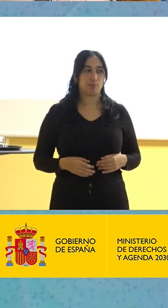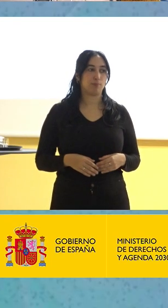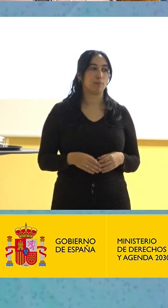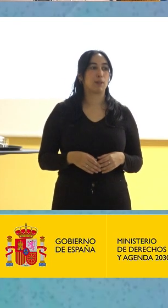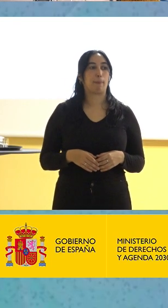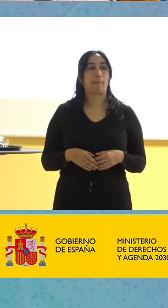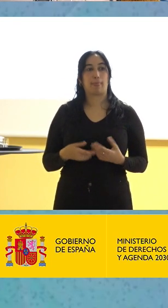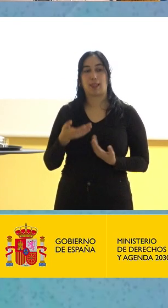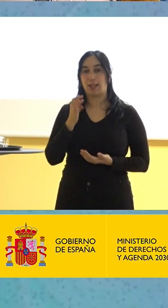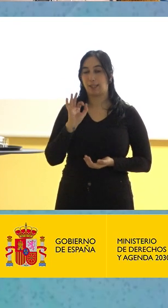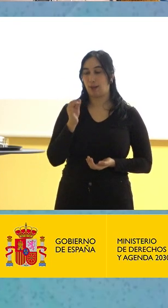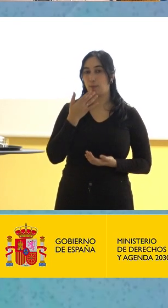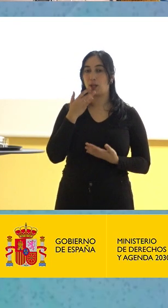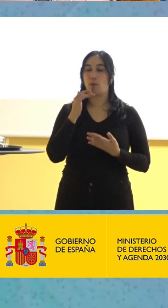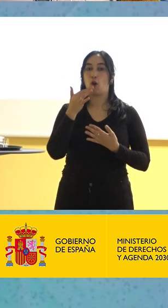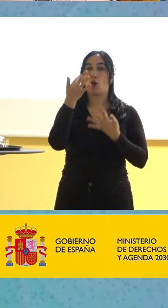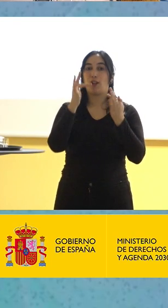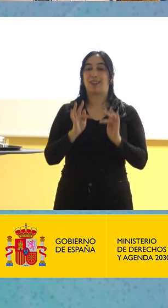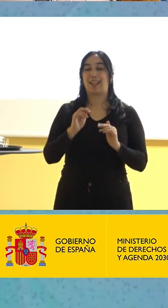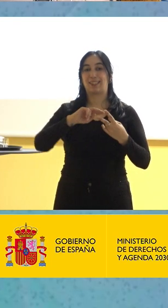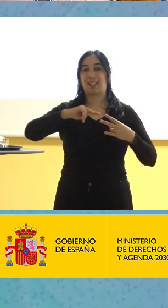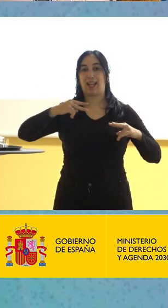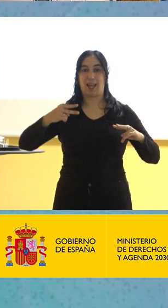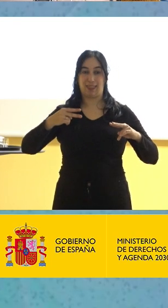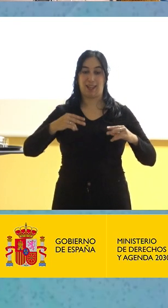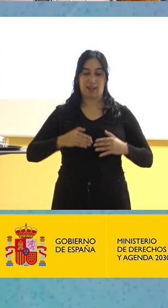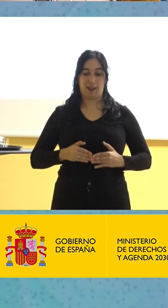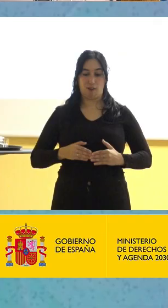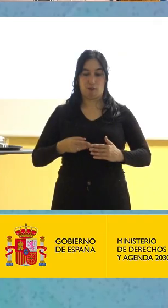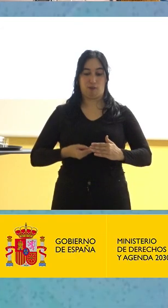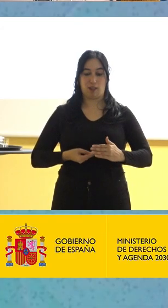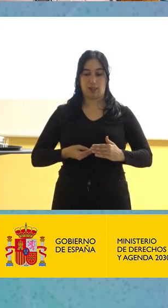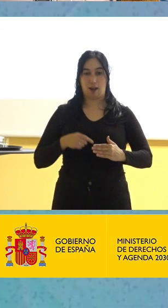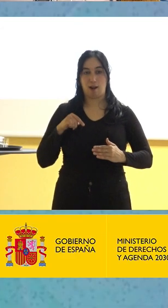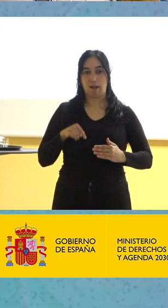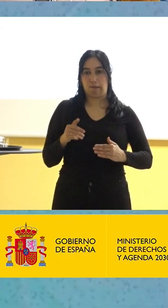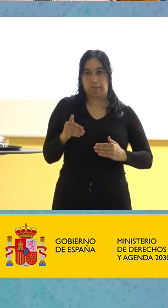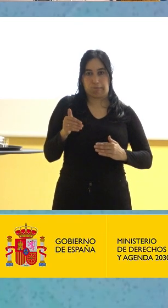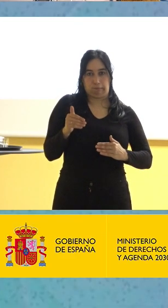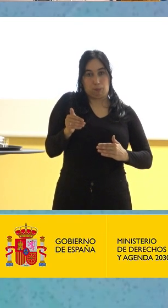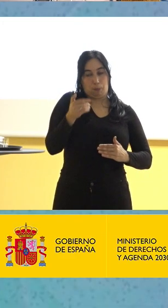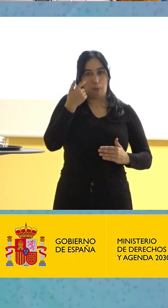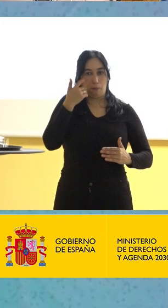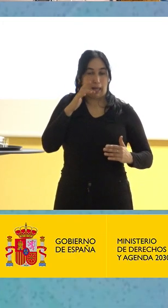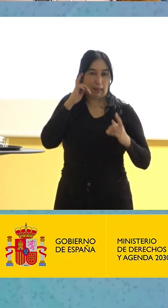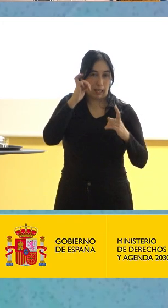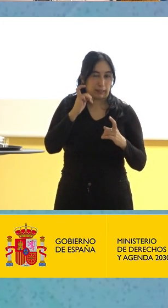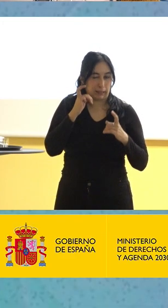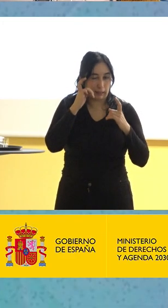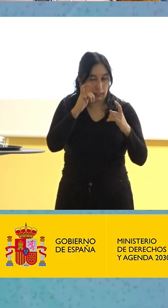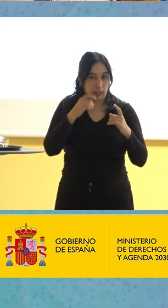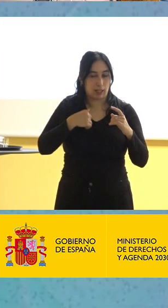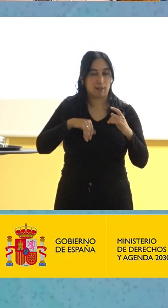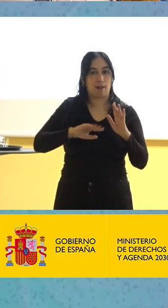No obstante, sí que es verdad que, por ejemplo, el test de ADN fetal circulante está a punto o se está intentando que